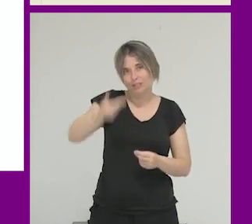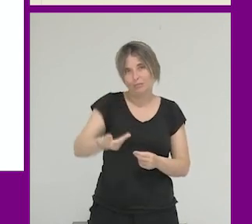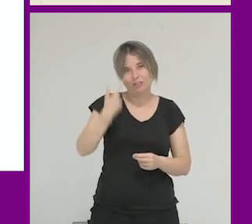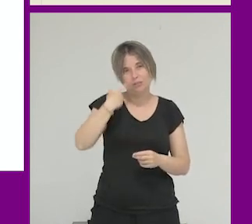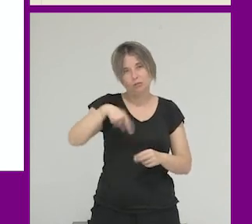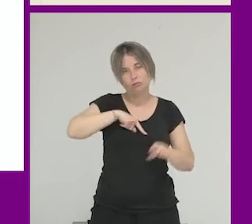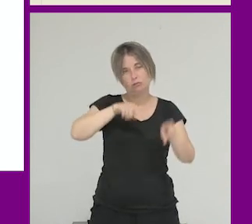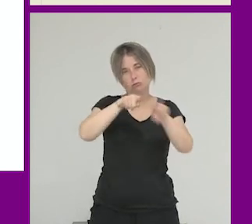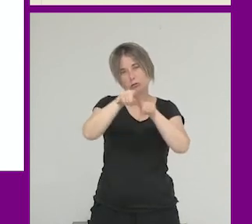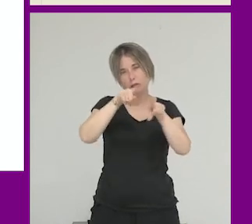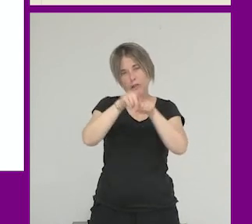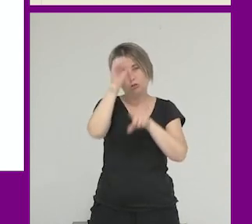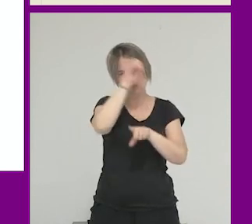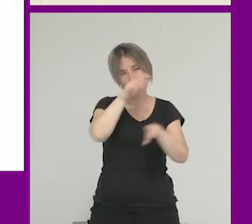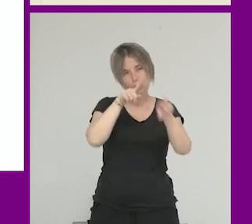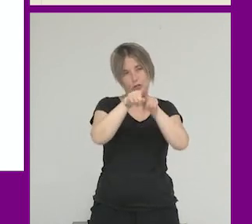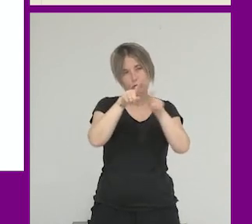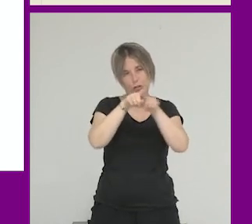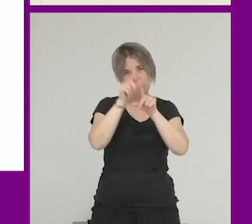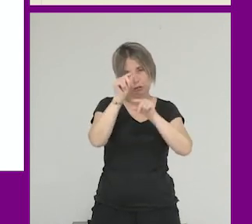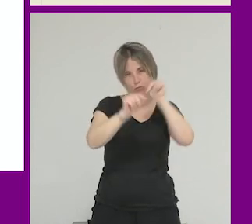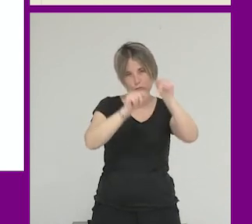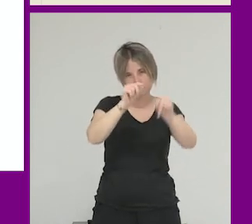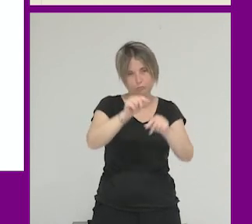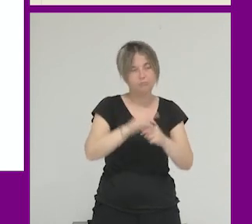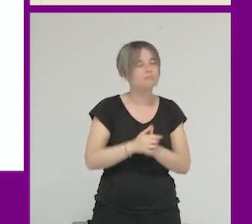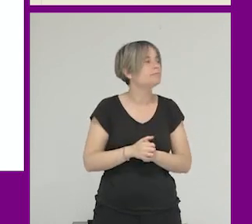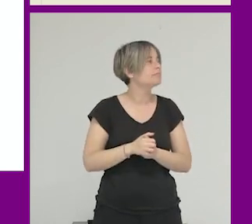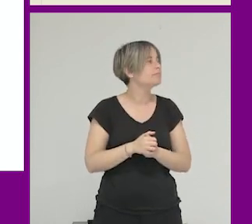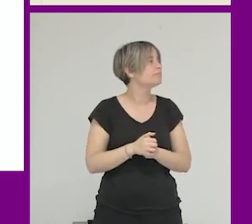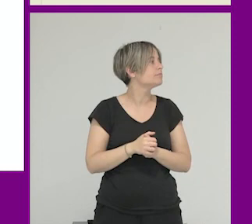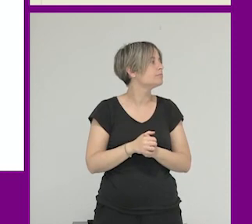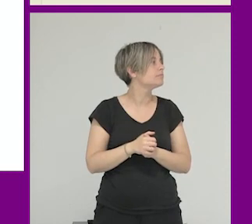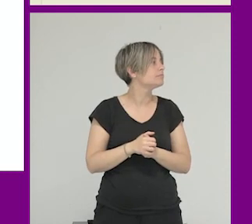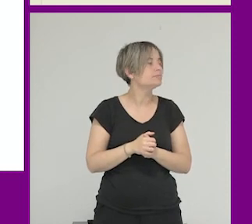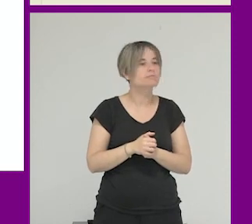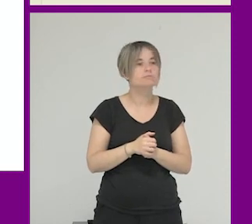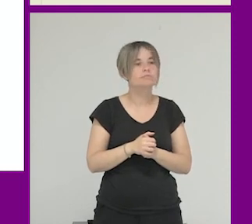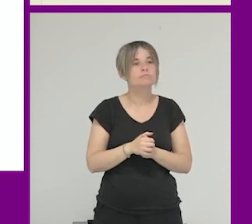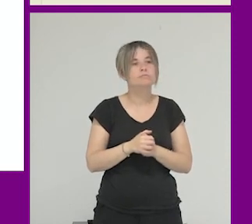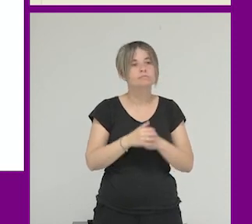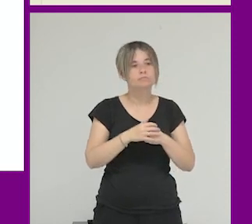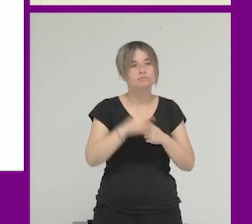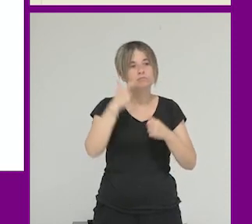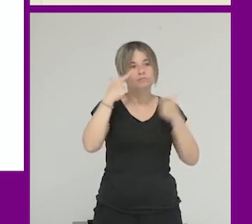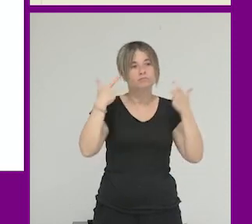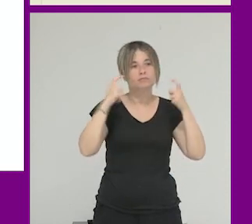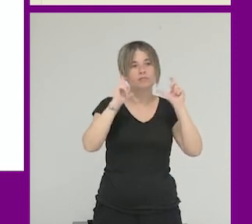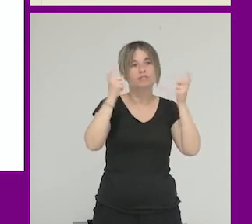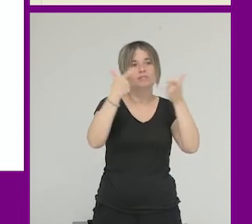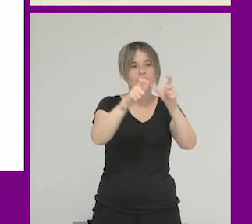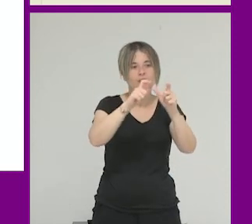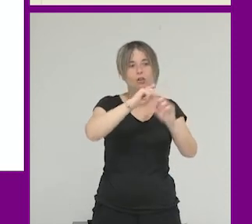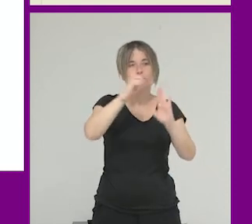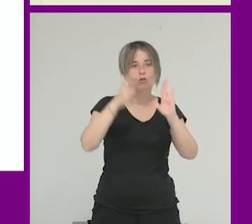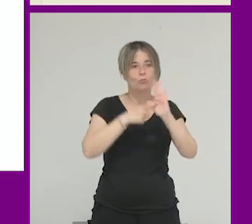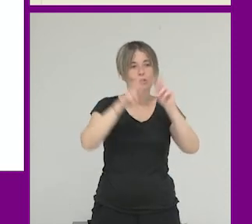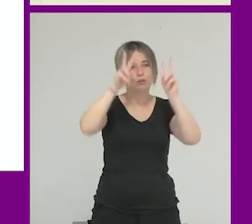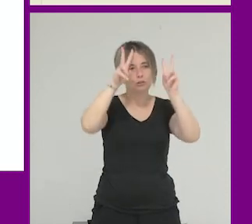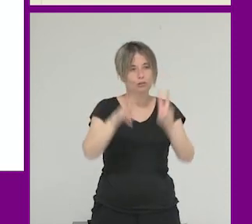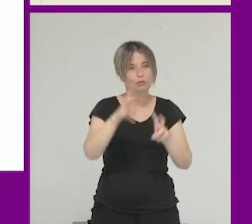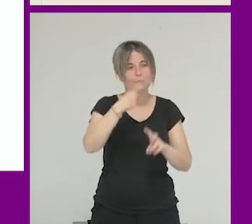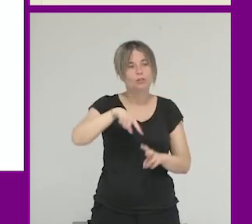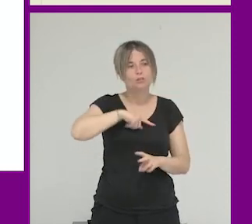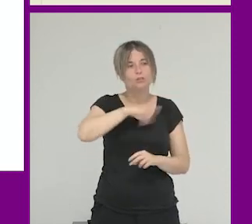kritikoak izan behar dela honekin, ez. Horregatik dago, aptal oso bat zelan gauzatu, dure dezira